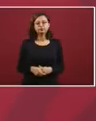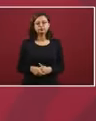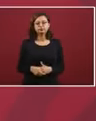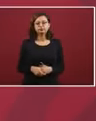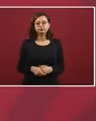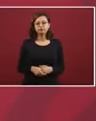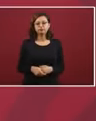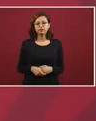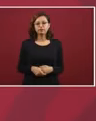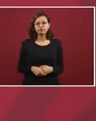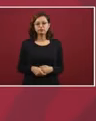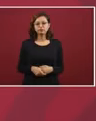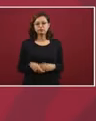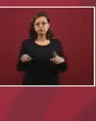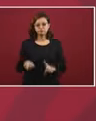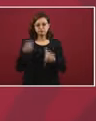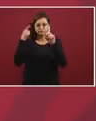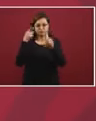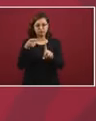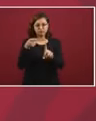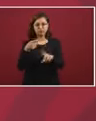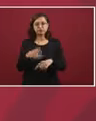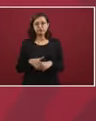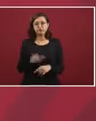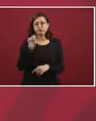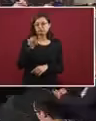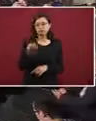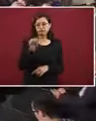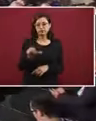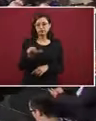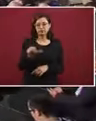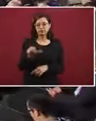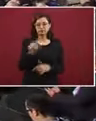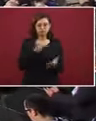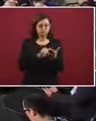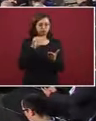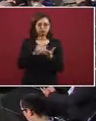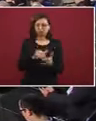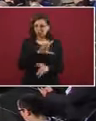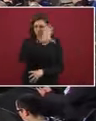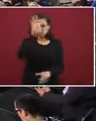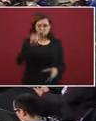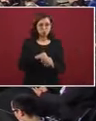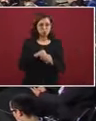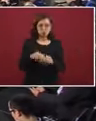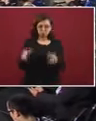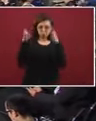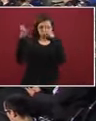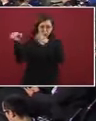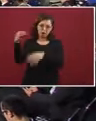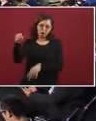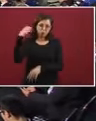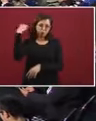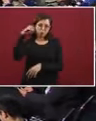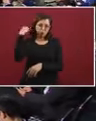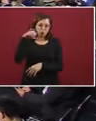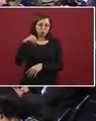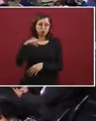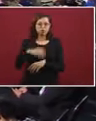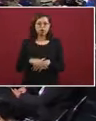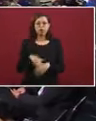Ese es el propósito. Los 16 millones que se van a entregar